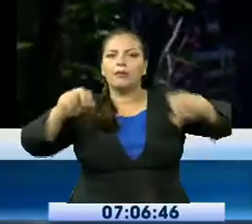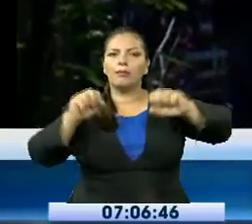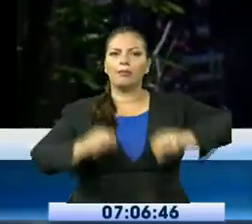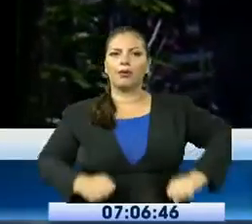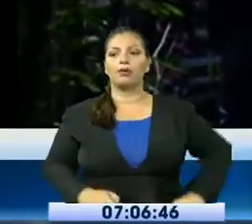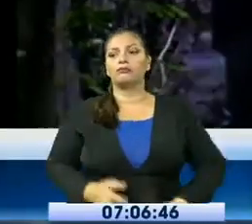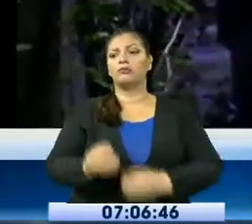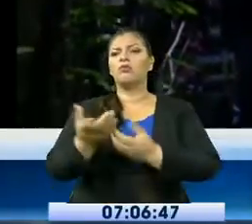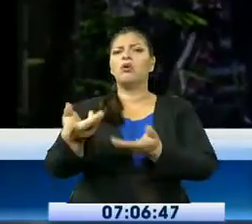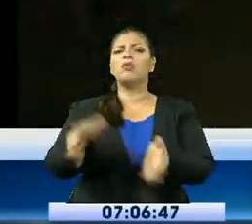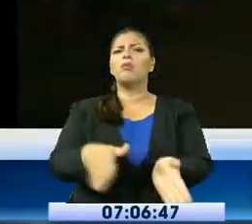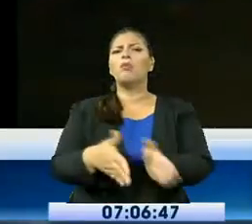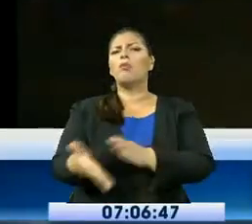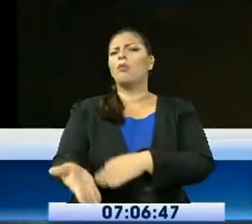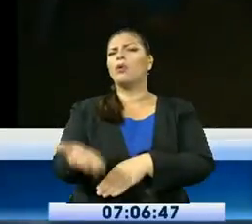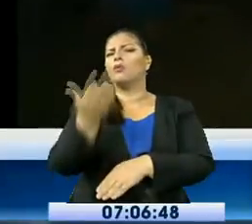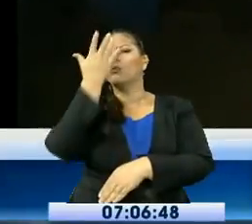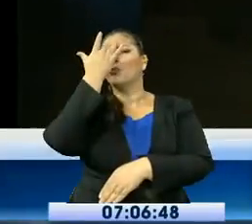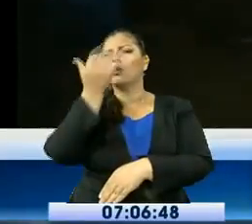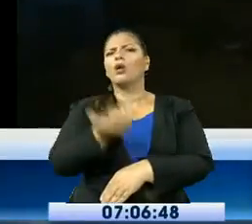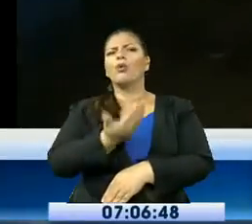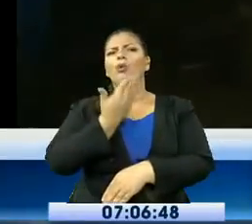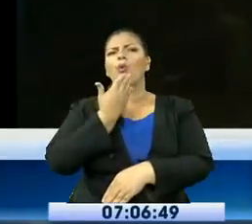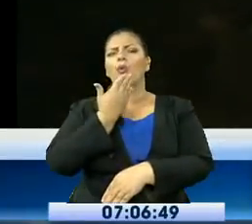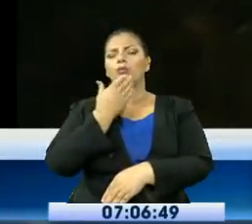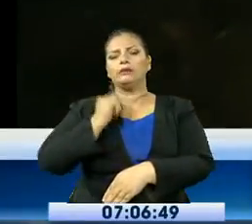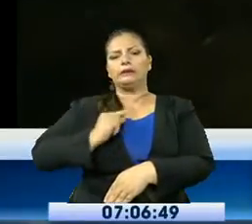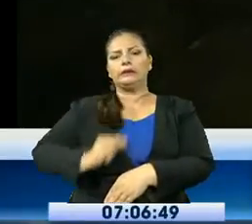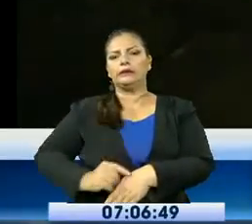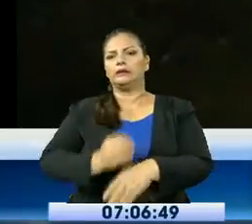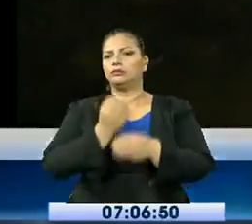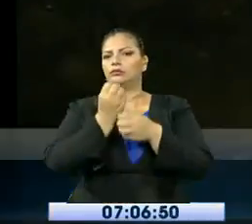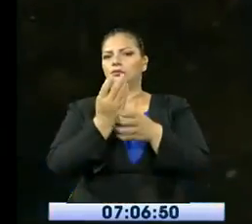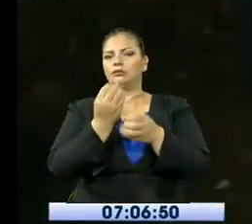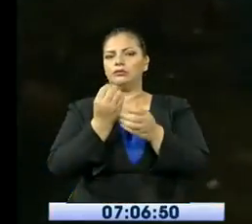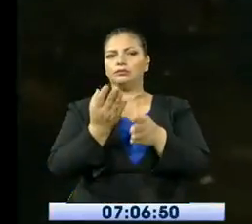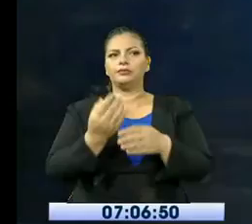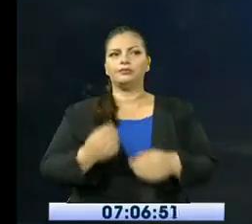determinará la causa de muerte. Informó Jorge Salazar.